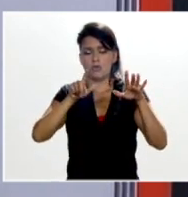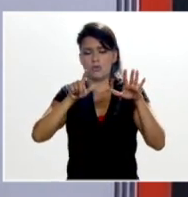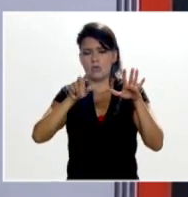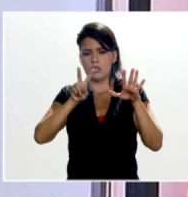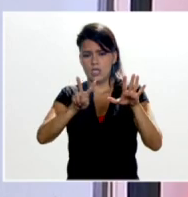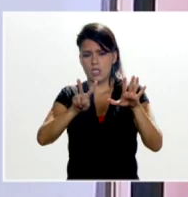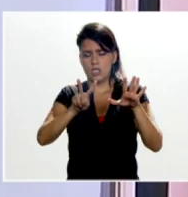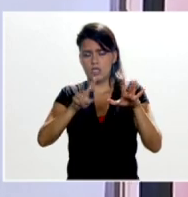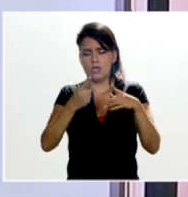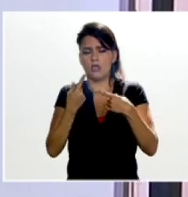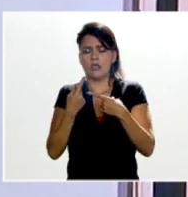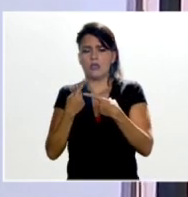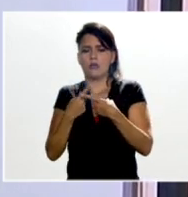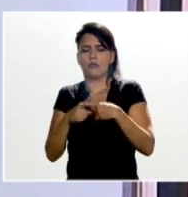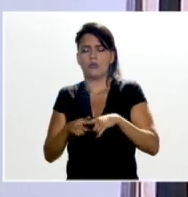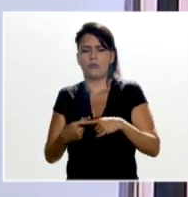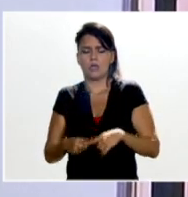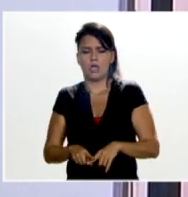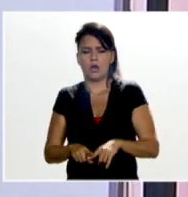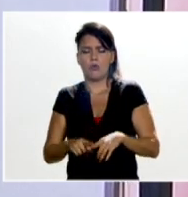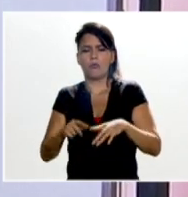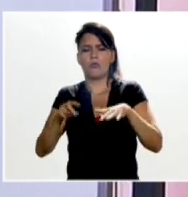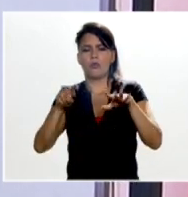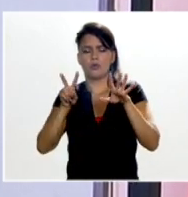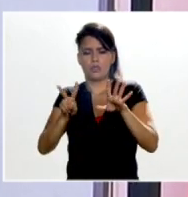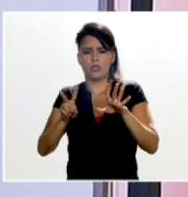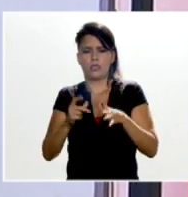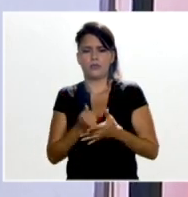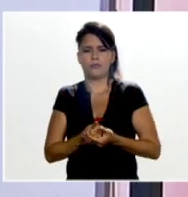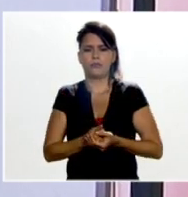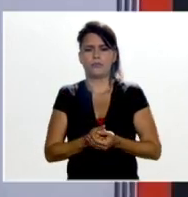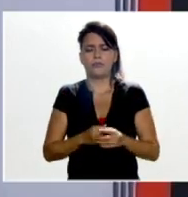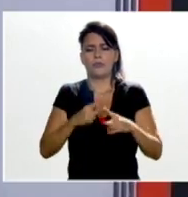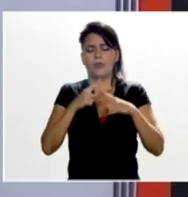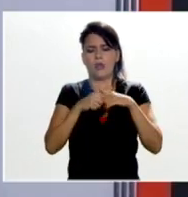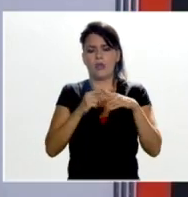pasó multiplicando. Aquí efectuamos, el x cuadrado queda